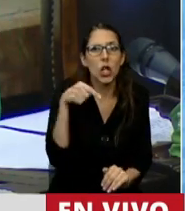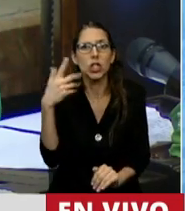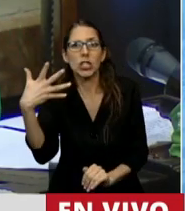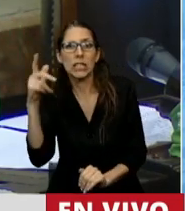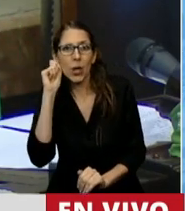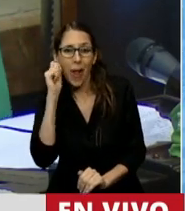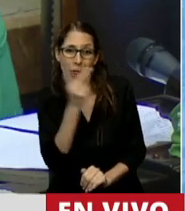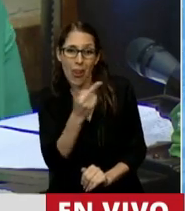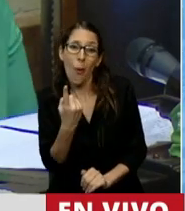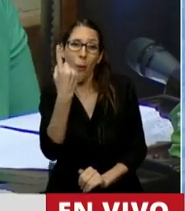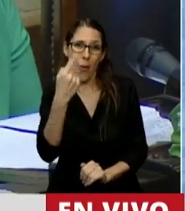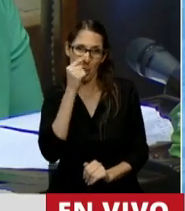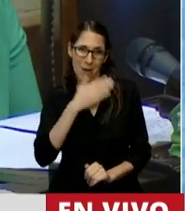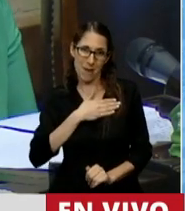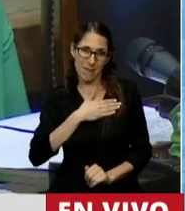padre.